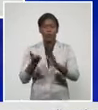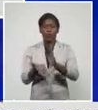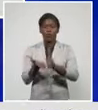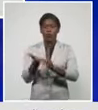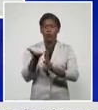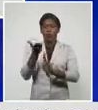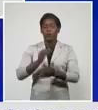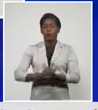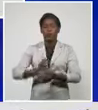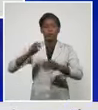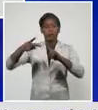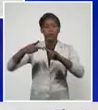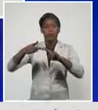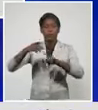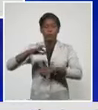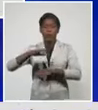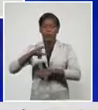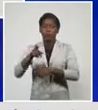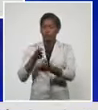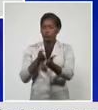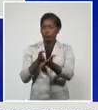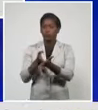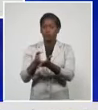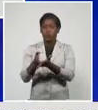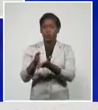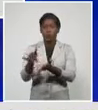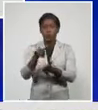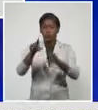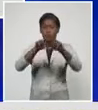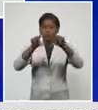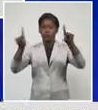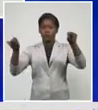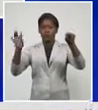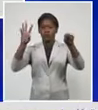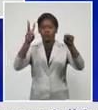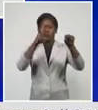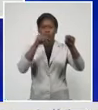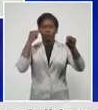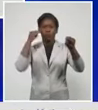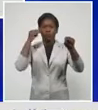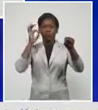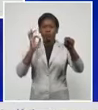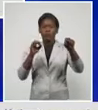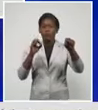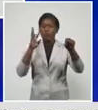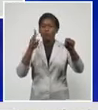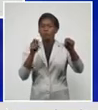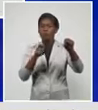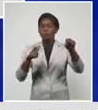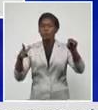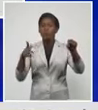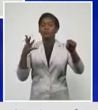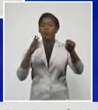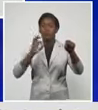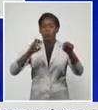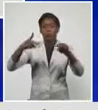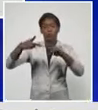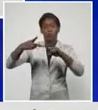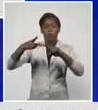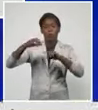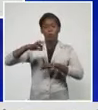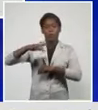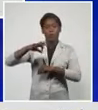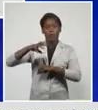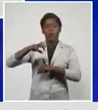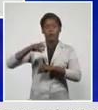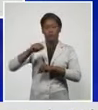Río, que se mantiene alta en Cuba, aunque realmente no sube mucho, pero tampoco baja de